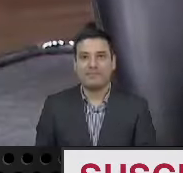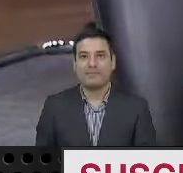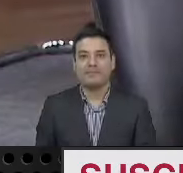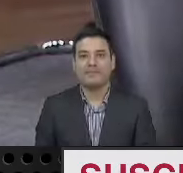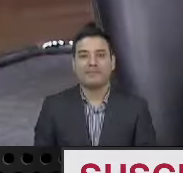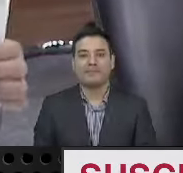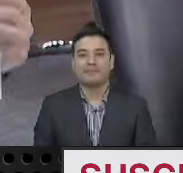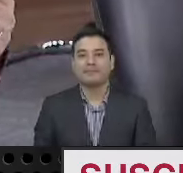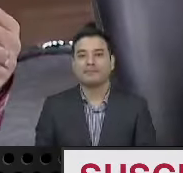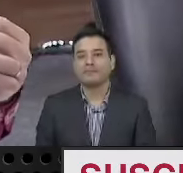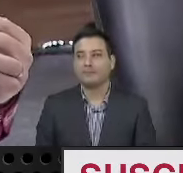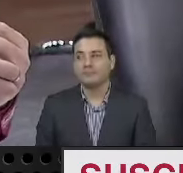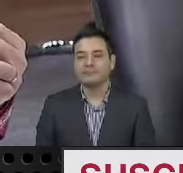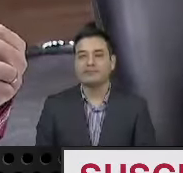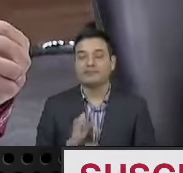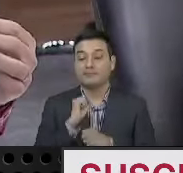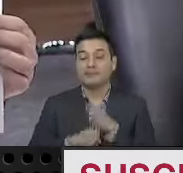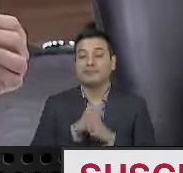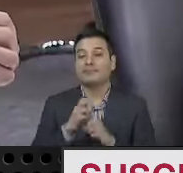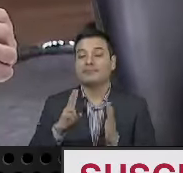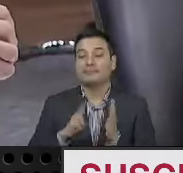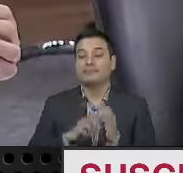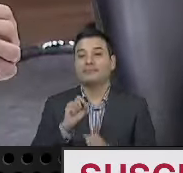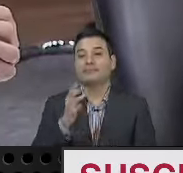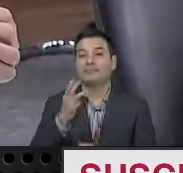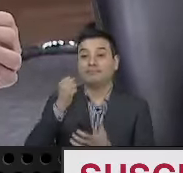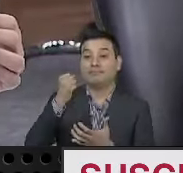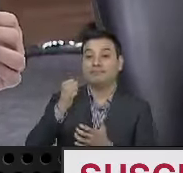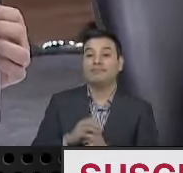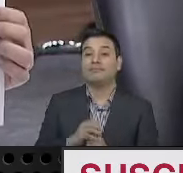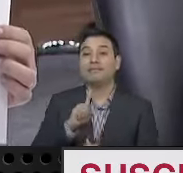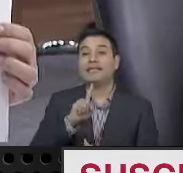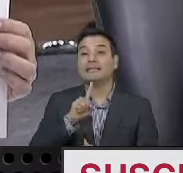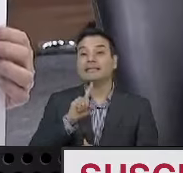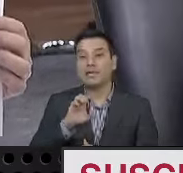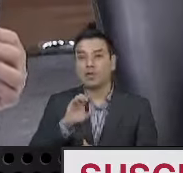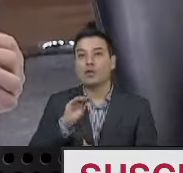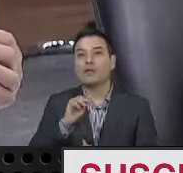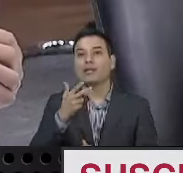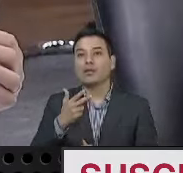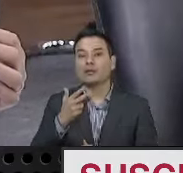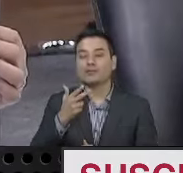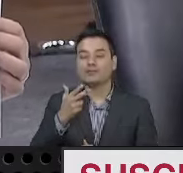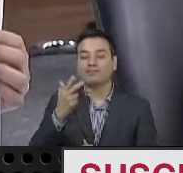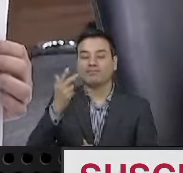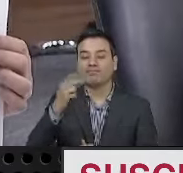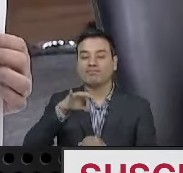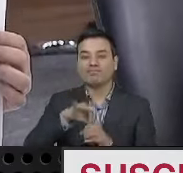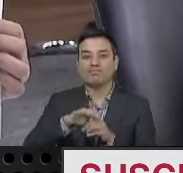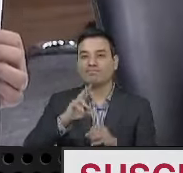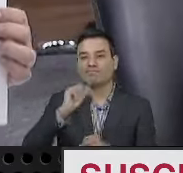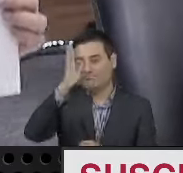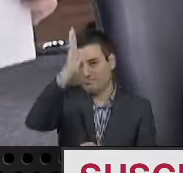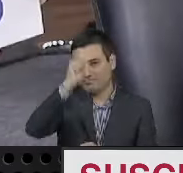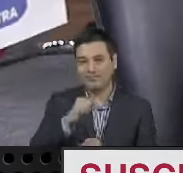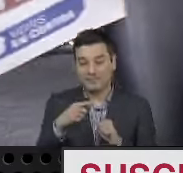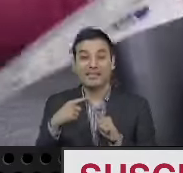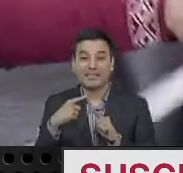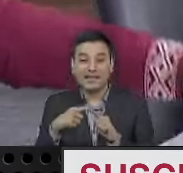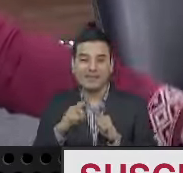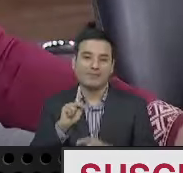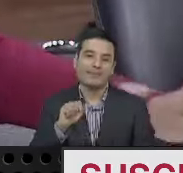sociales presupuesto 2023 198 votos en contra del presupuesto del partido de